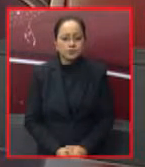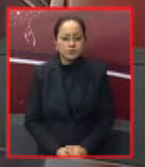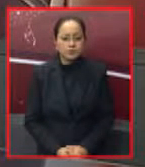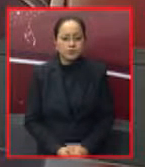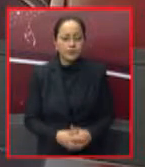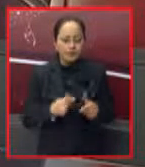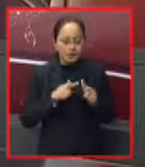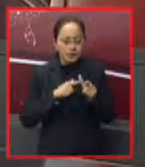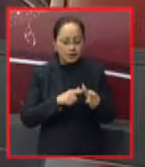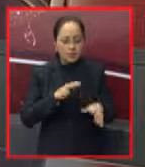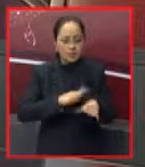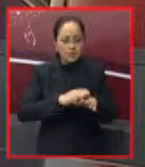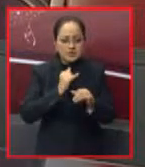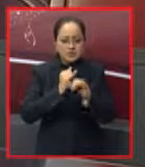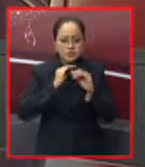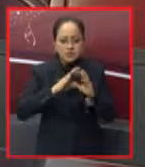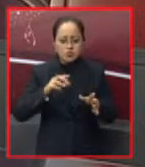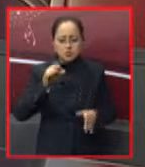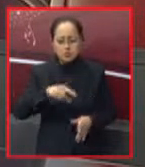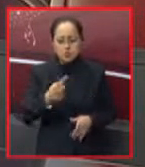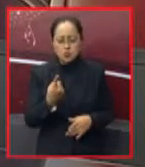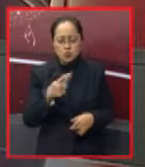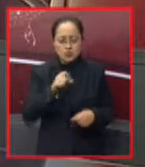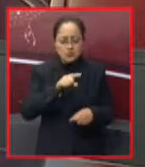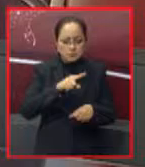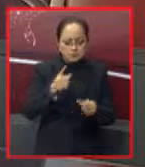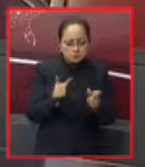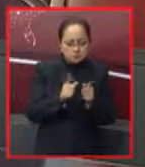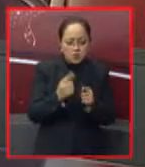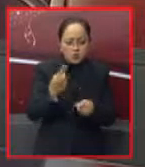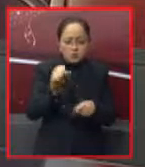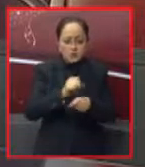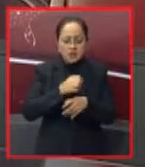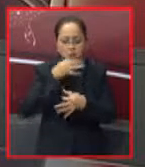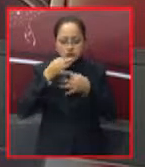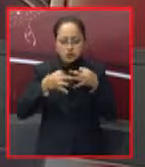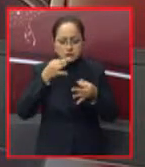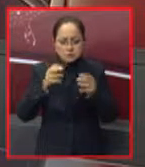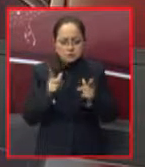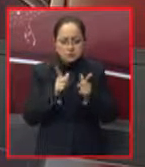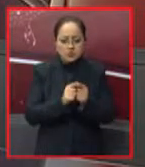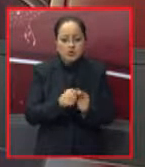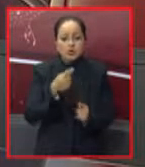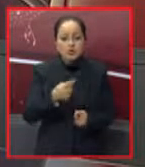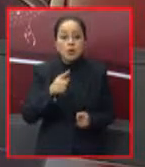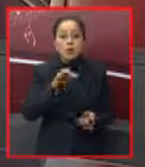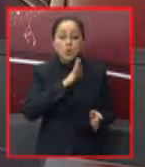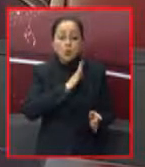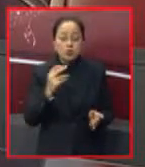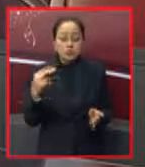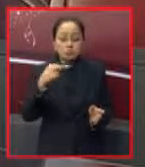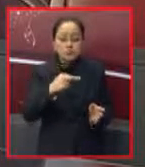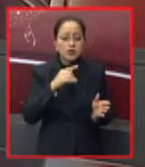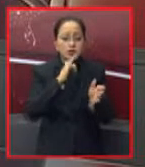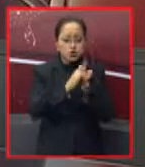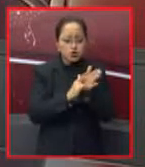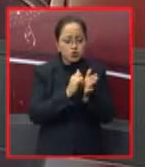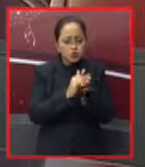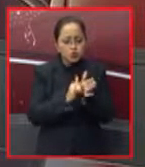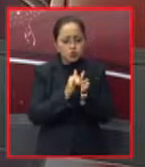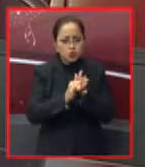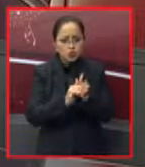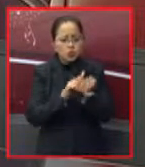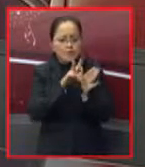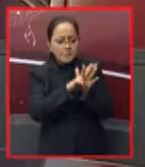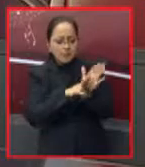Continuamos con más información en este su resumen semanal después del corte. Mientras tanto, quiero invitarlo a que nos visite en nuestro canal de YouTube, donde puede encontrar los videos de las